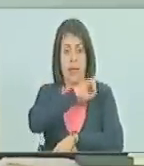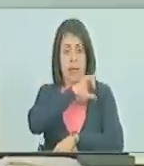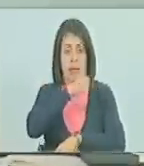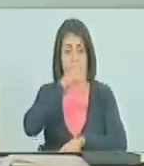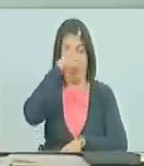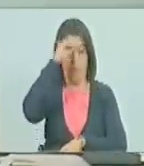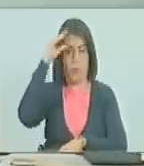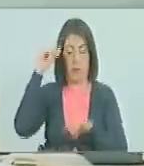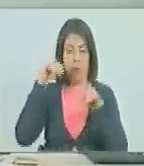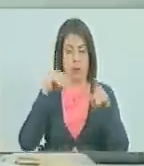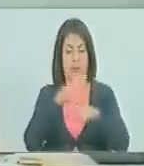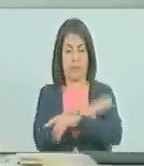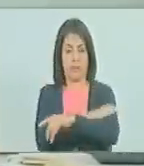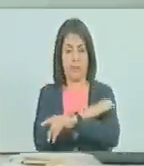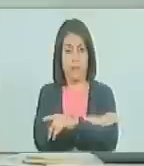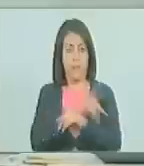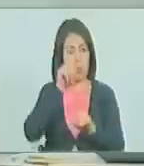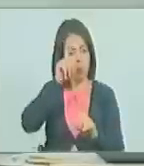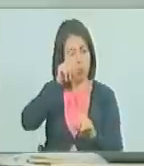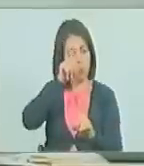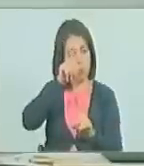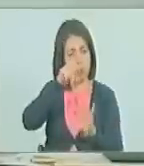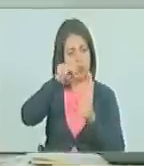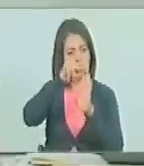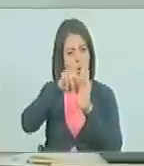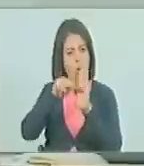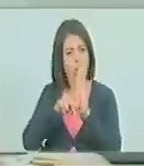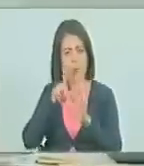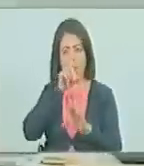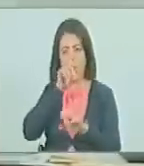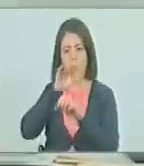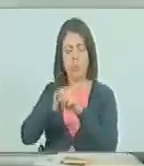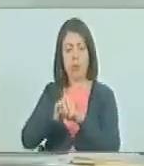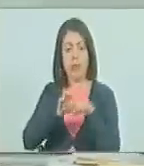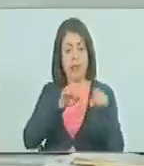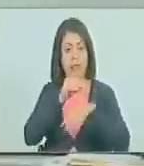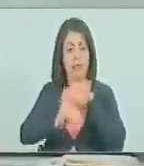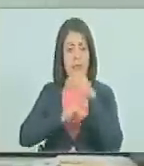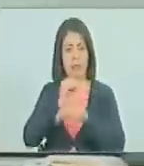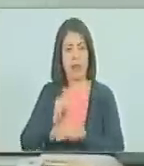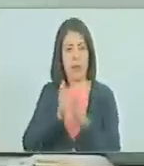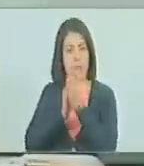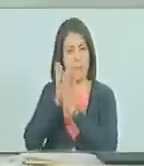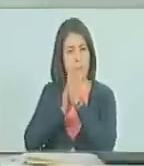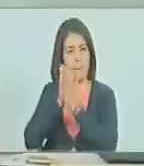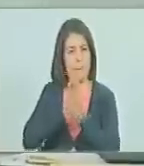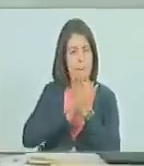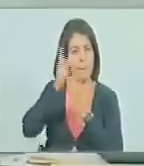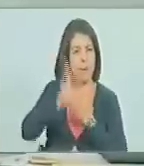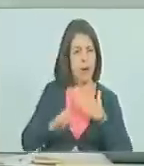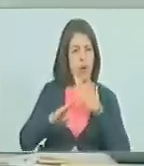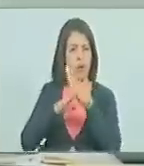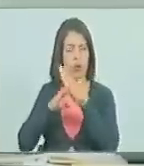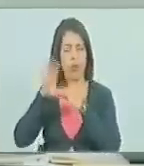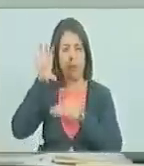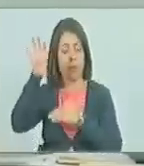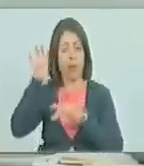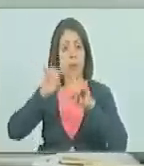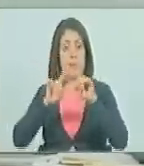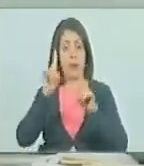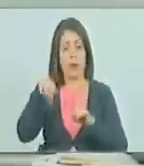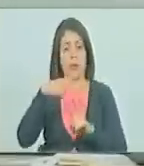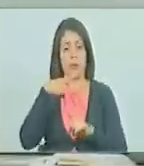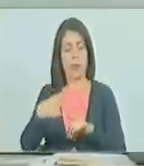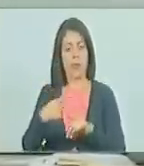venezolana. Les dio línea, la asumieron y se prestaron para conspirar contra la patria. Pero además